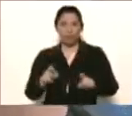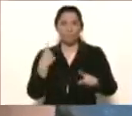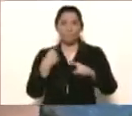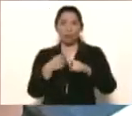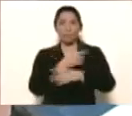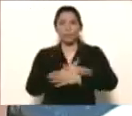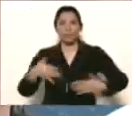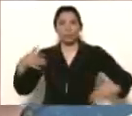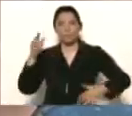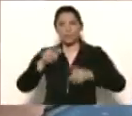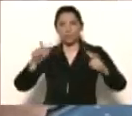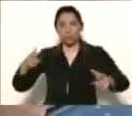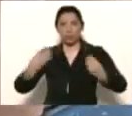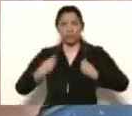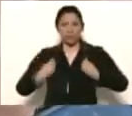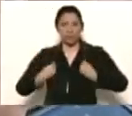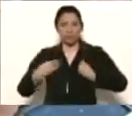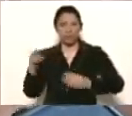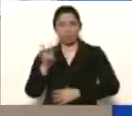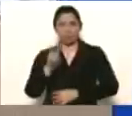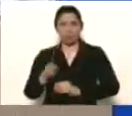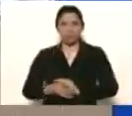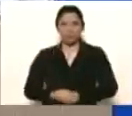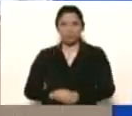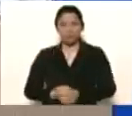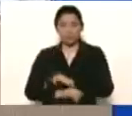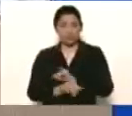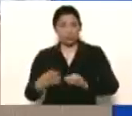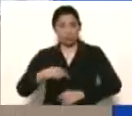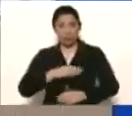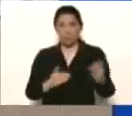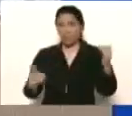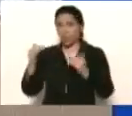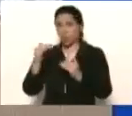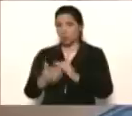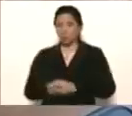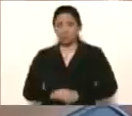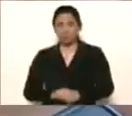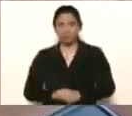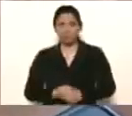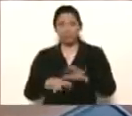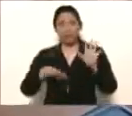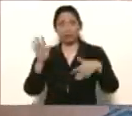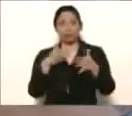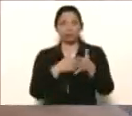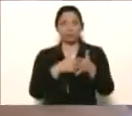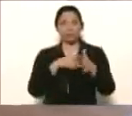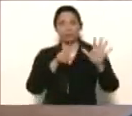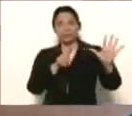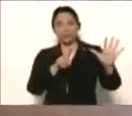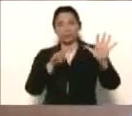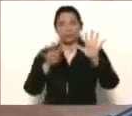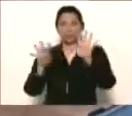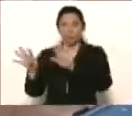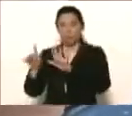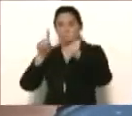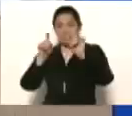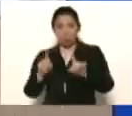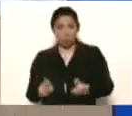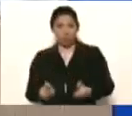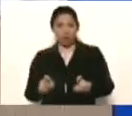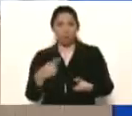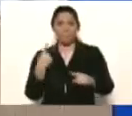millón de habitantes y ahorita estamos superando los 14 mil 699 de pruebas